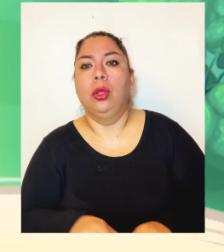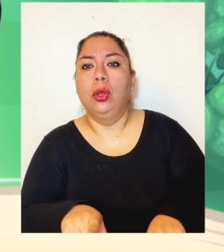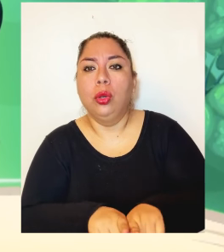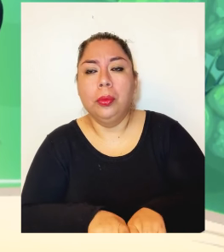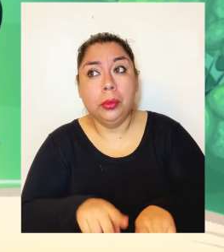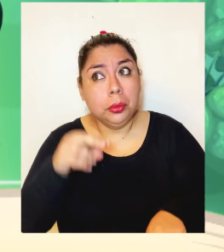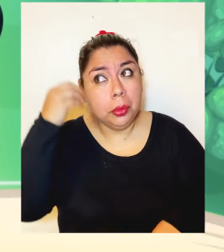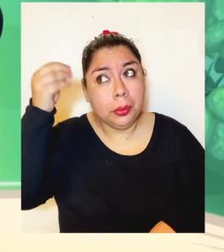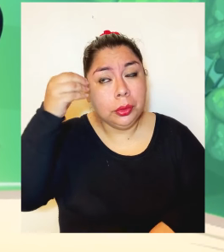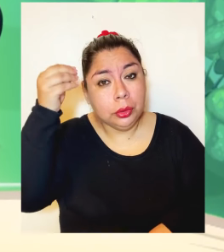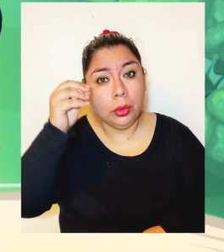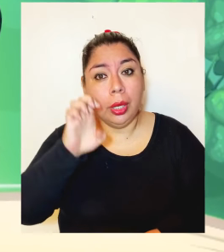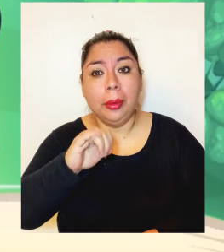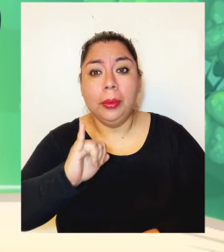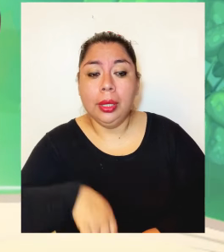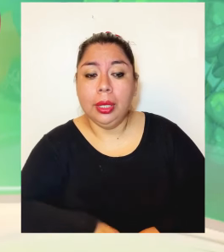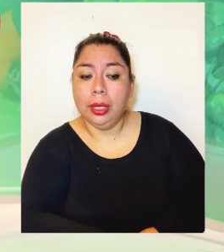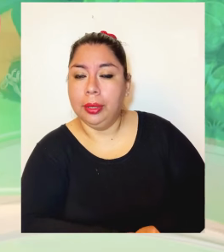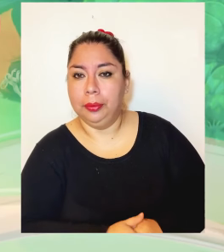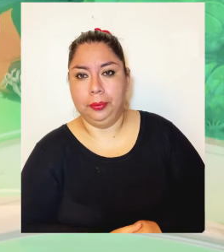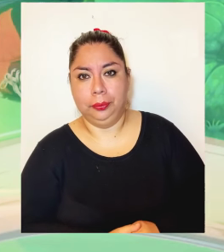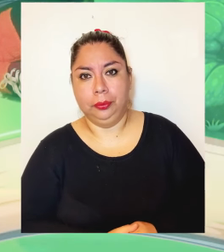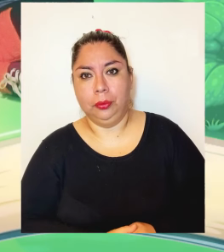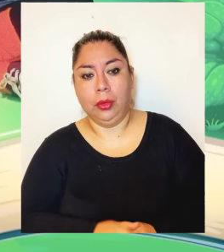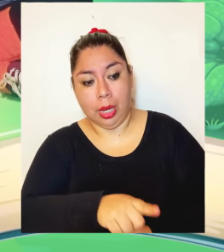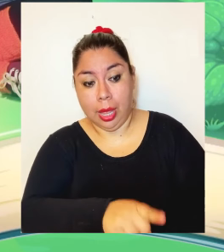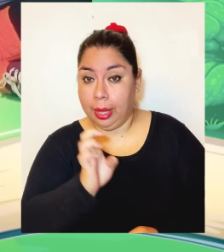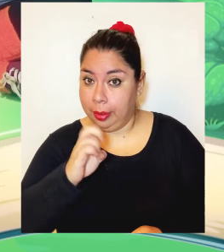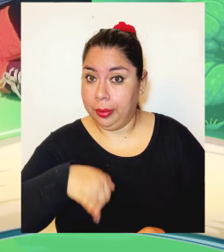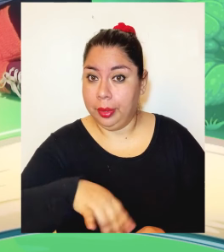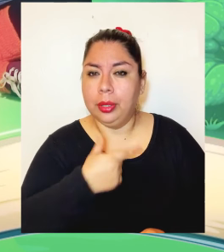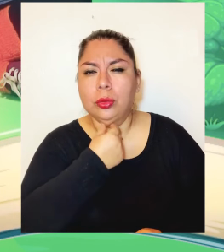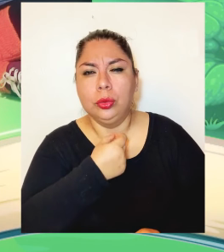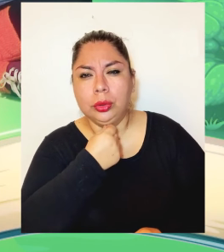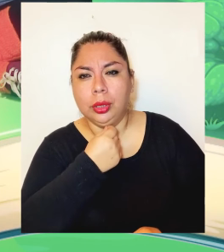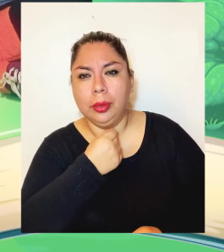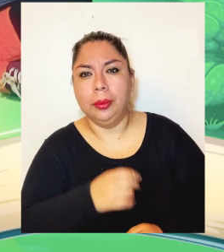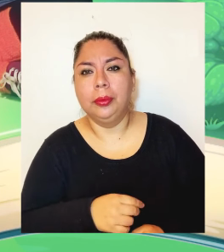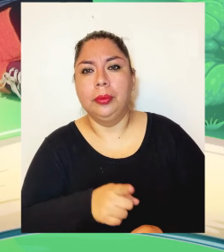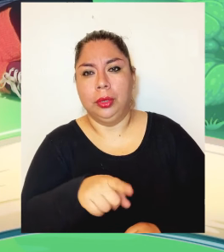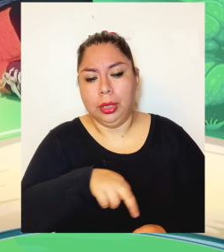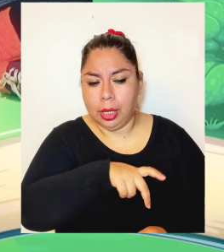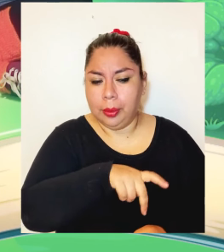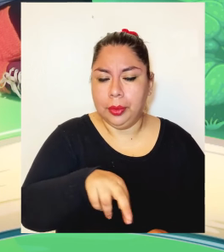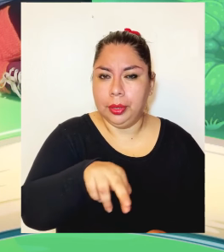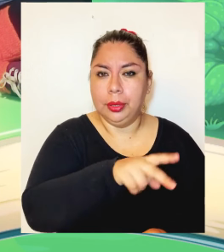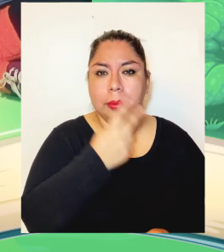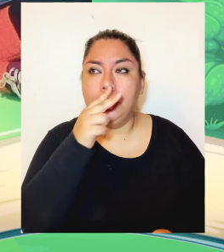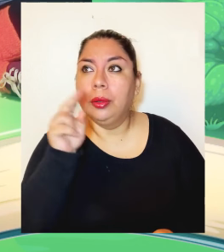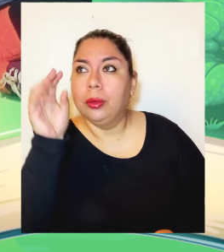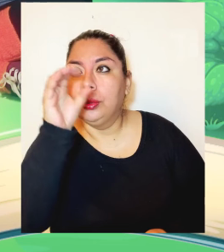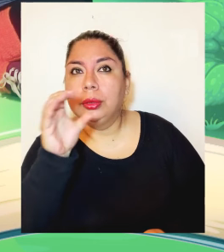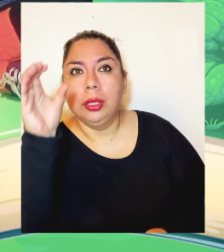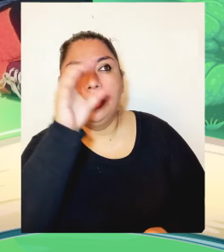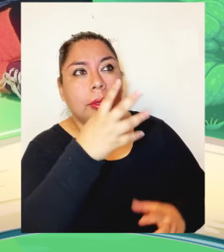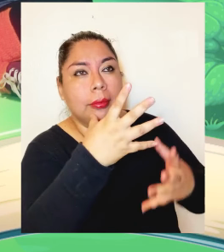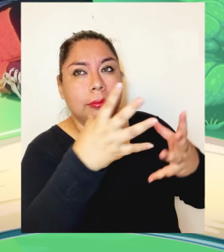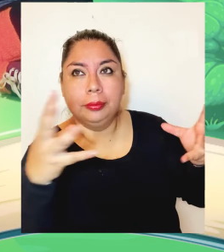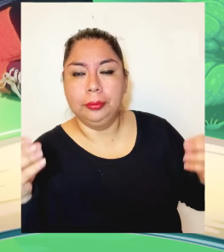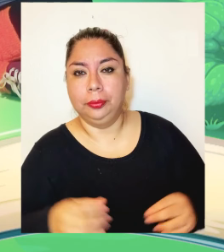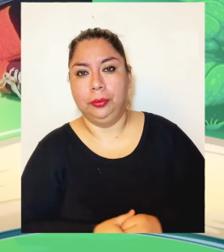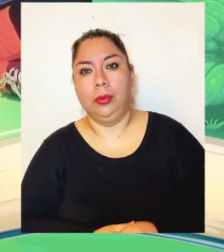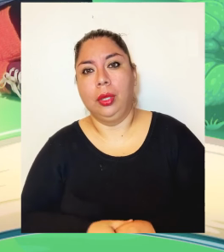Rumi. A Emilia le gustaba hacer caminatas para observar las aves. Y como el